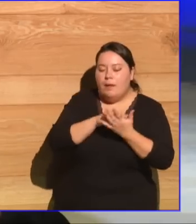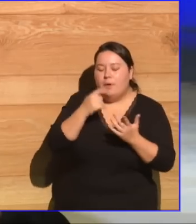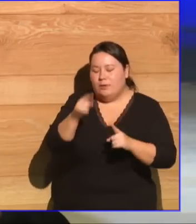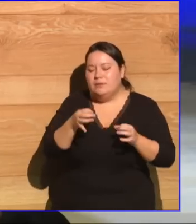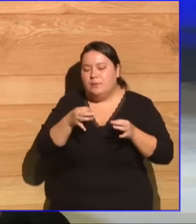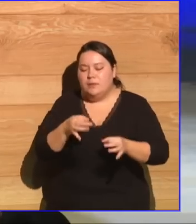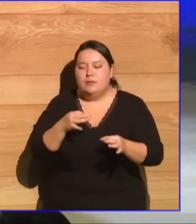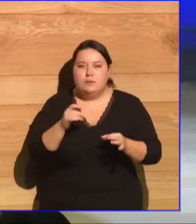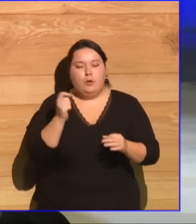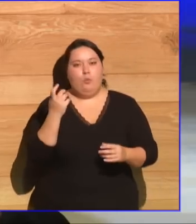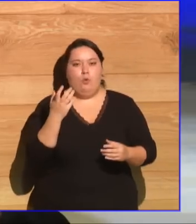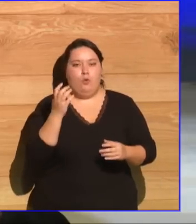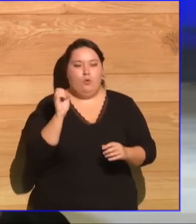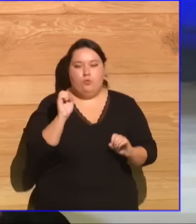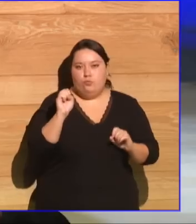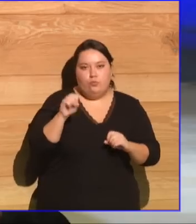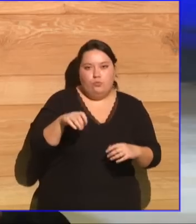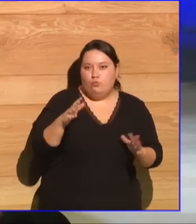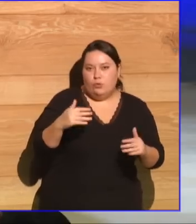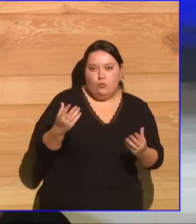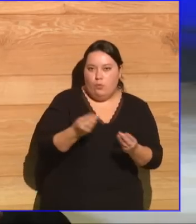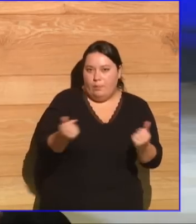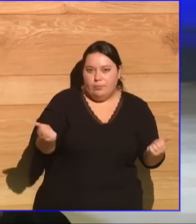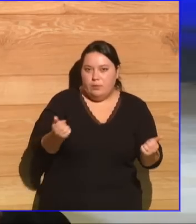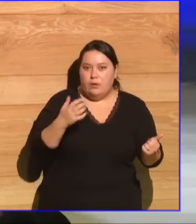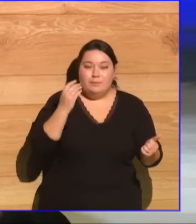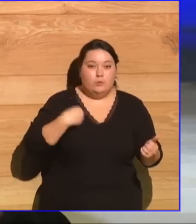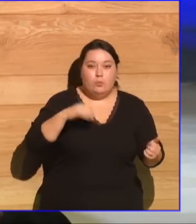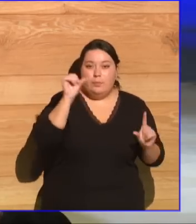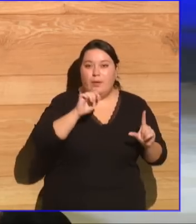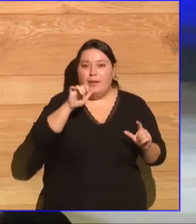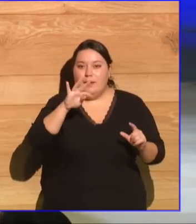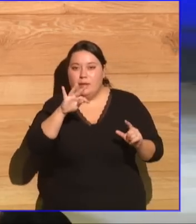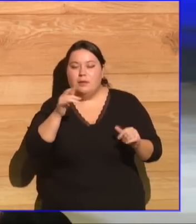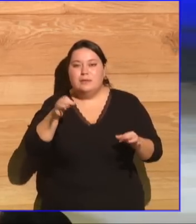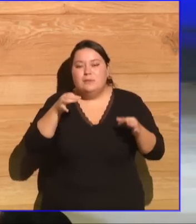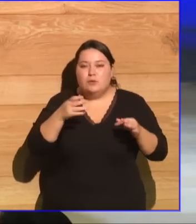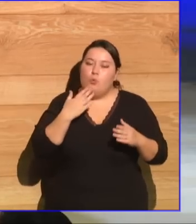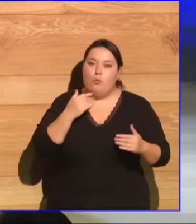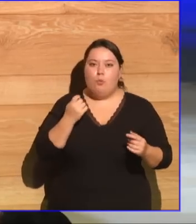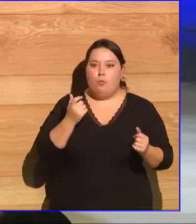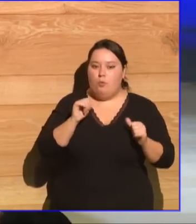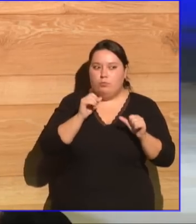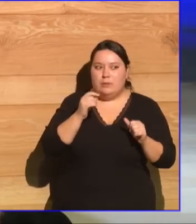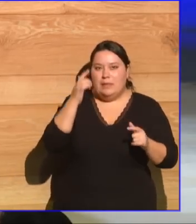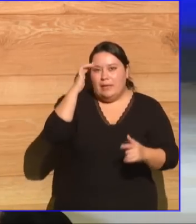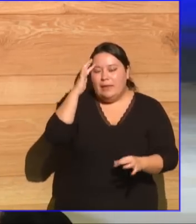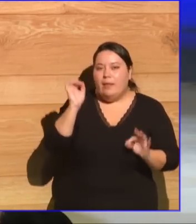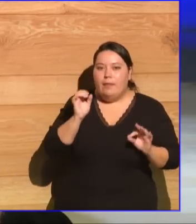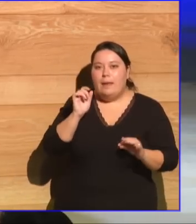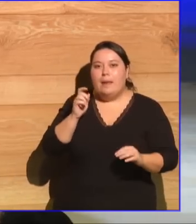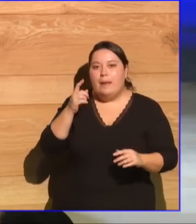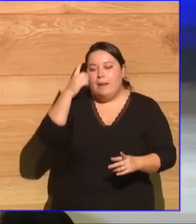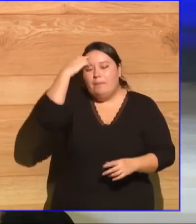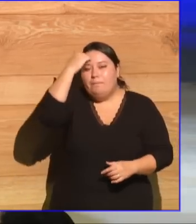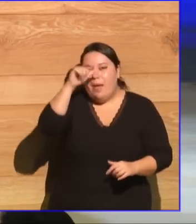ausente en E.T. y en las antiguas, y ahora de repente sí hay como cierta obsesión por tratar el tema de la paternidad. También lo vamos a ver en Hook luego después,